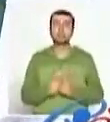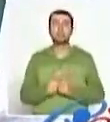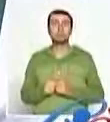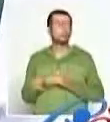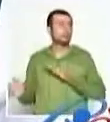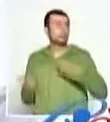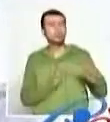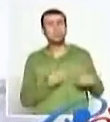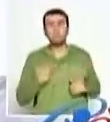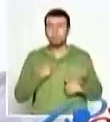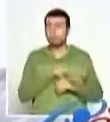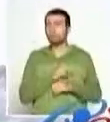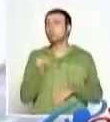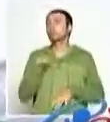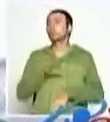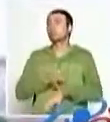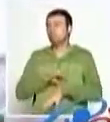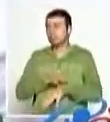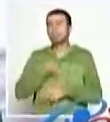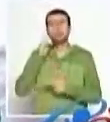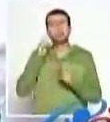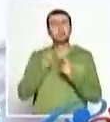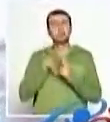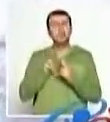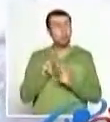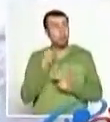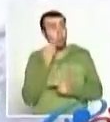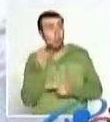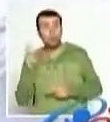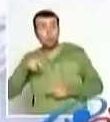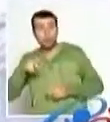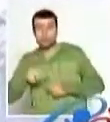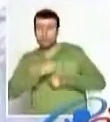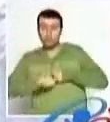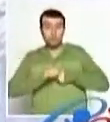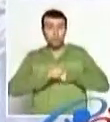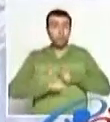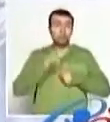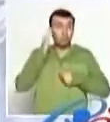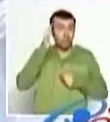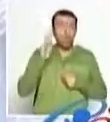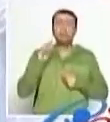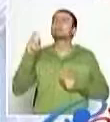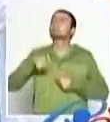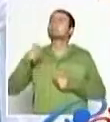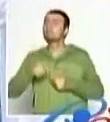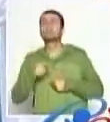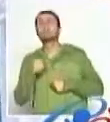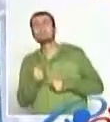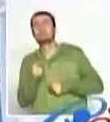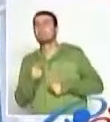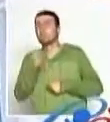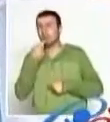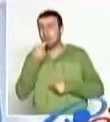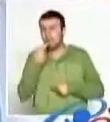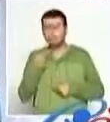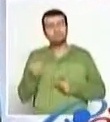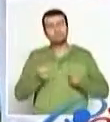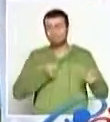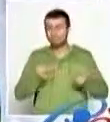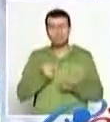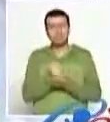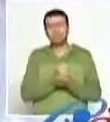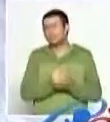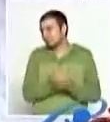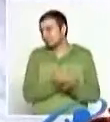que sabemos en qué momento el paciente obviamente necesita una cirugía, un medicamento de control, pero las